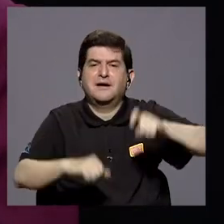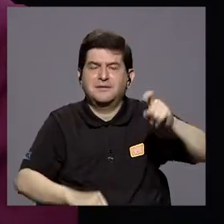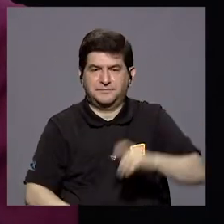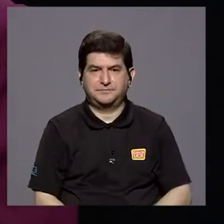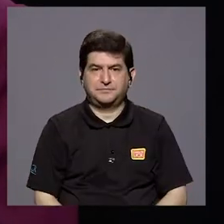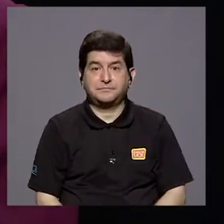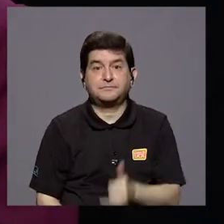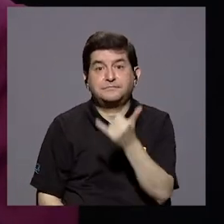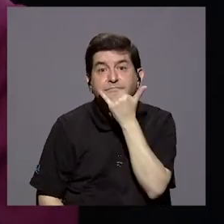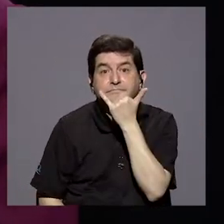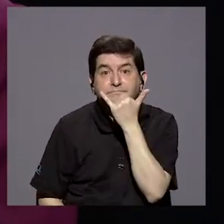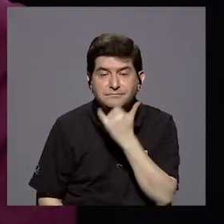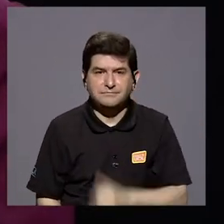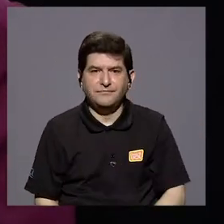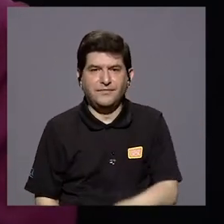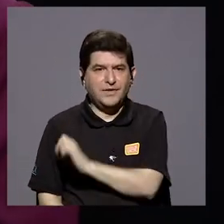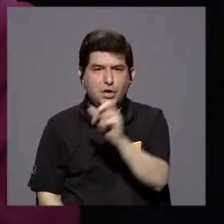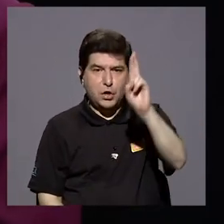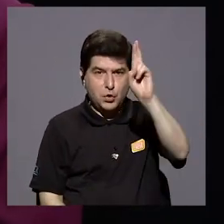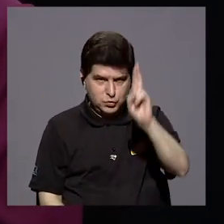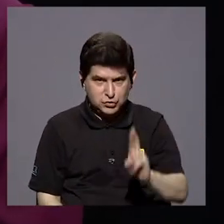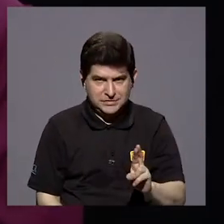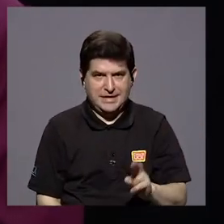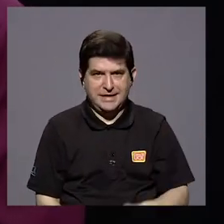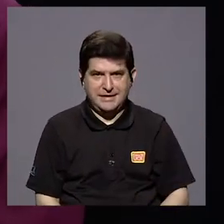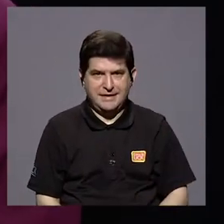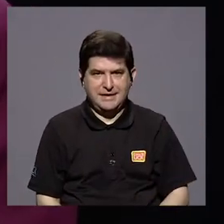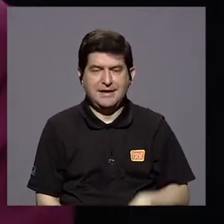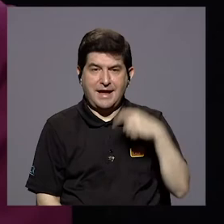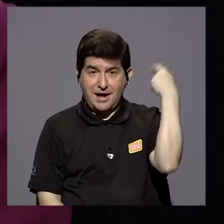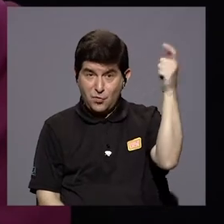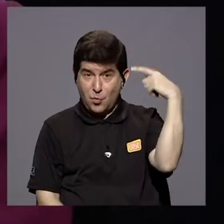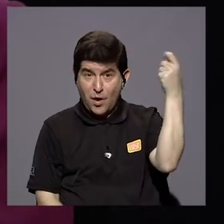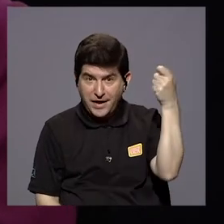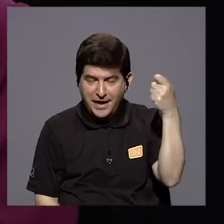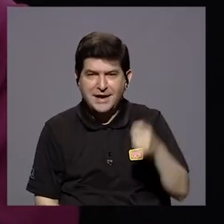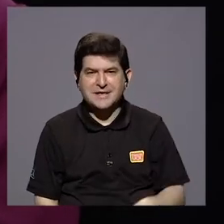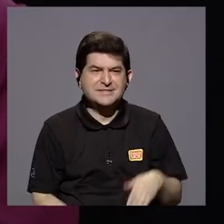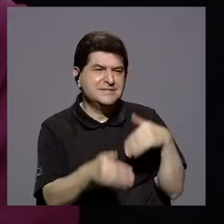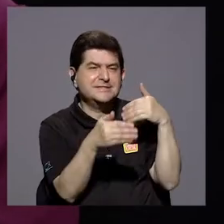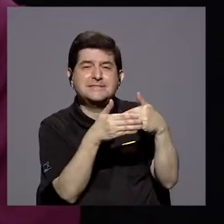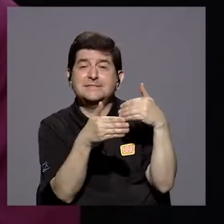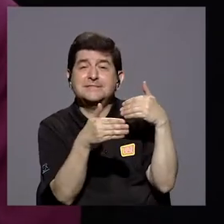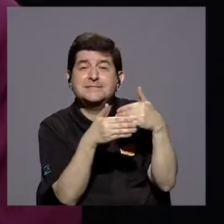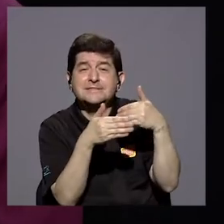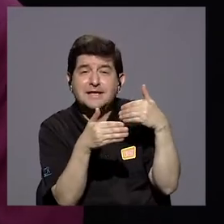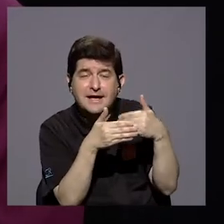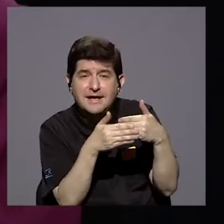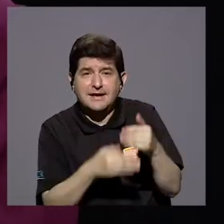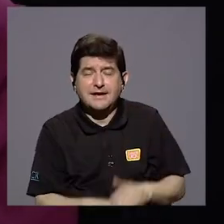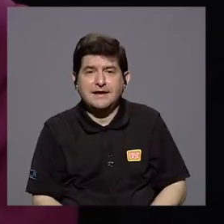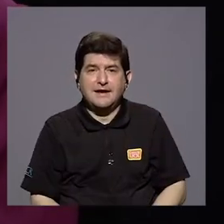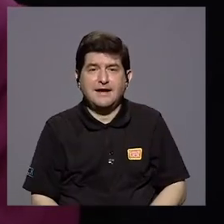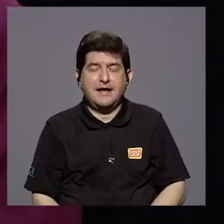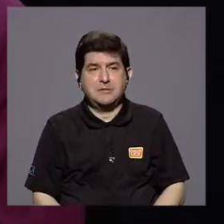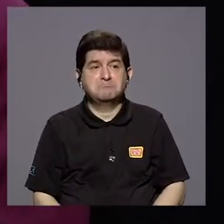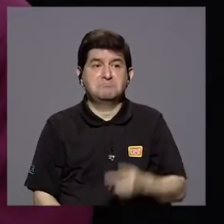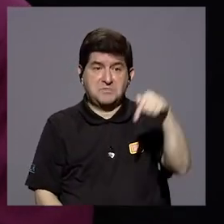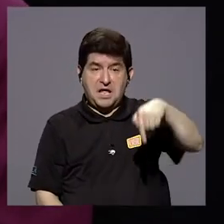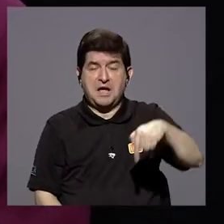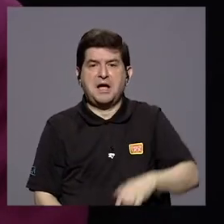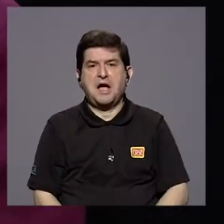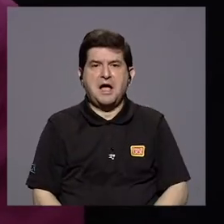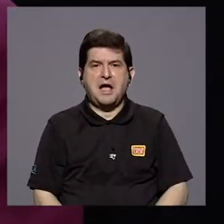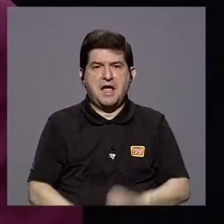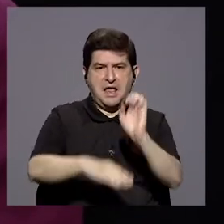resulta que Costa Rica... en Guanacaste, está cerca del Ecuador, y parece que